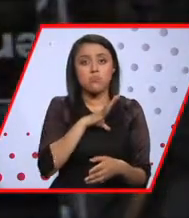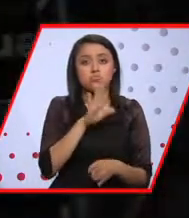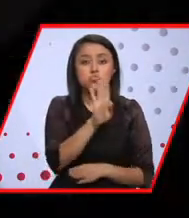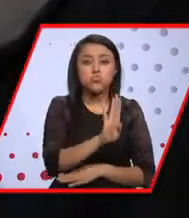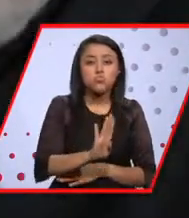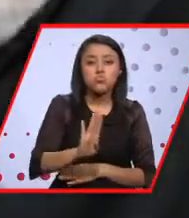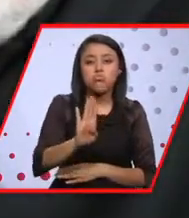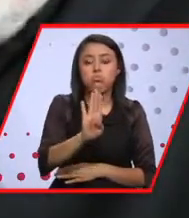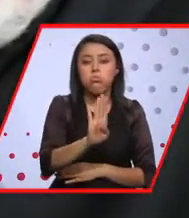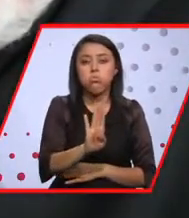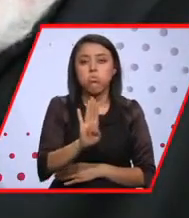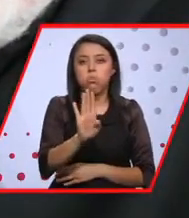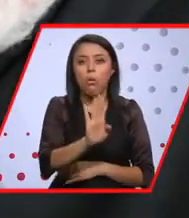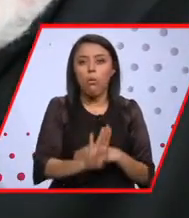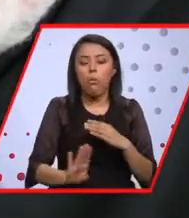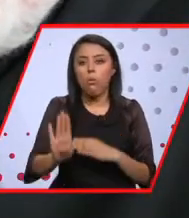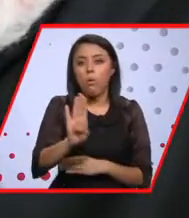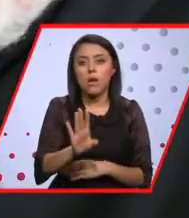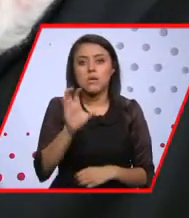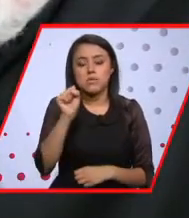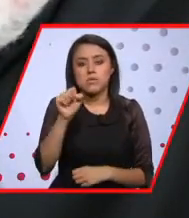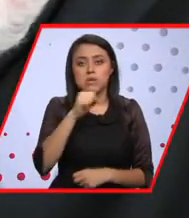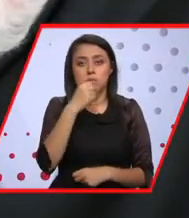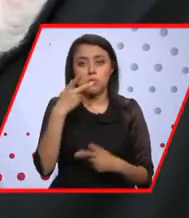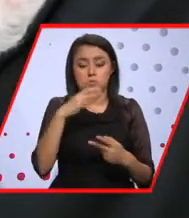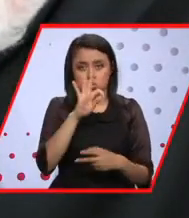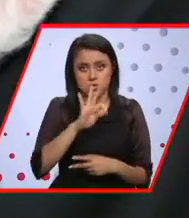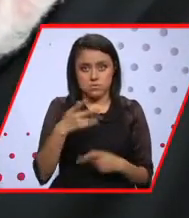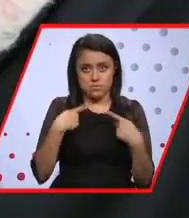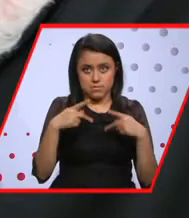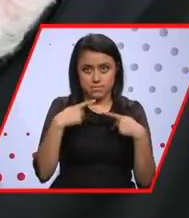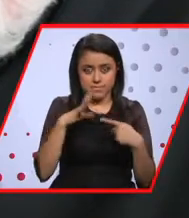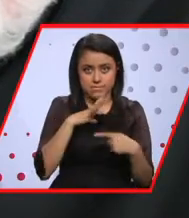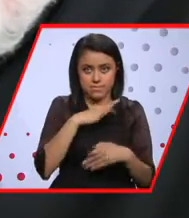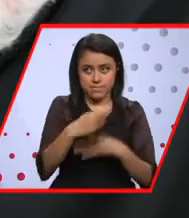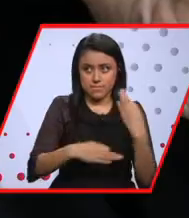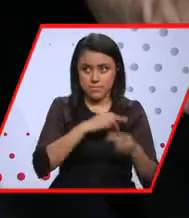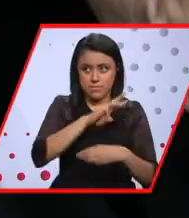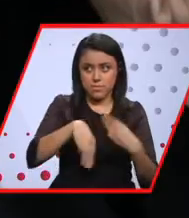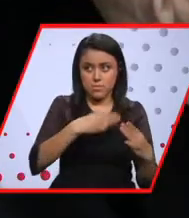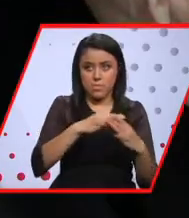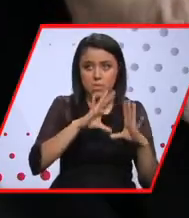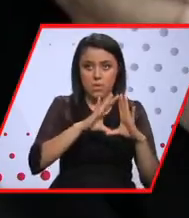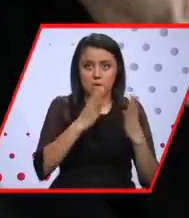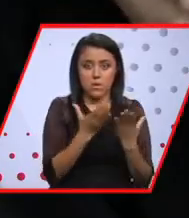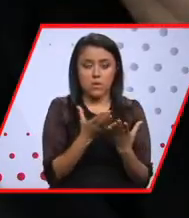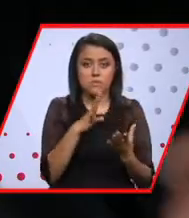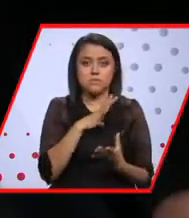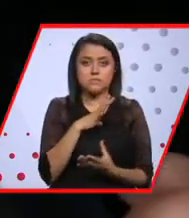de que hay un 60% de personas en casi todo el mundo